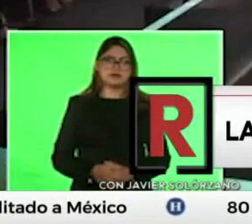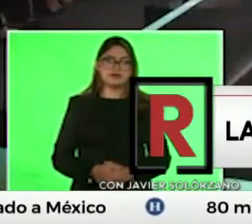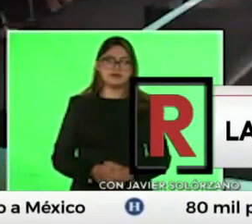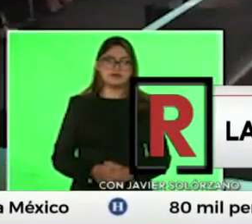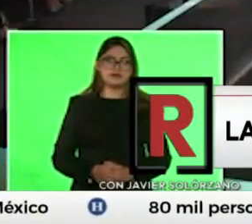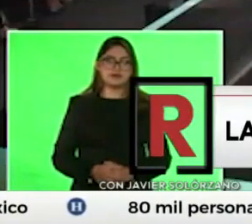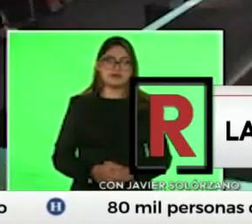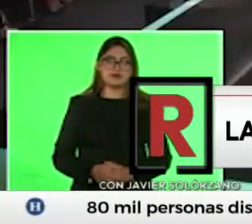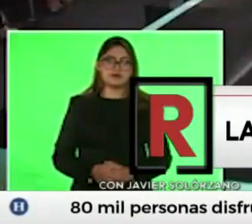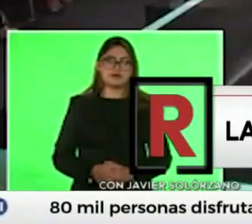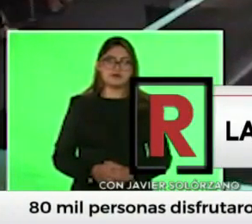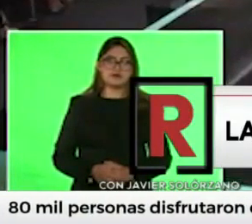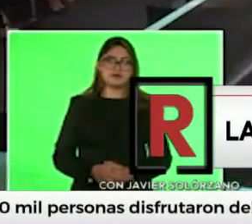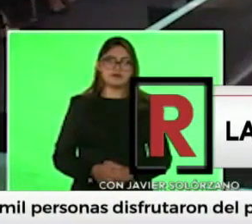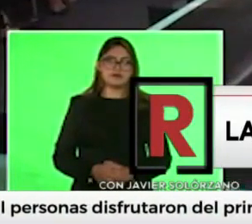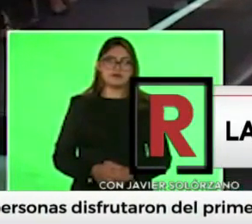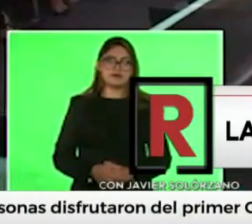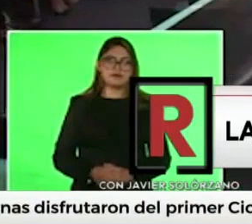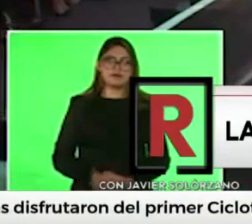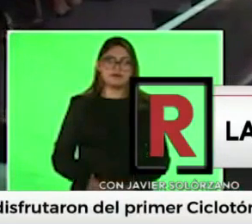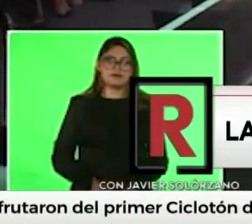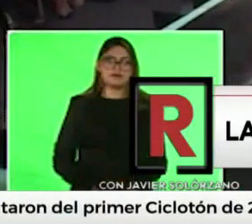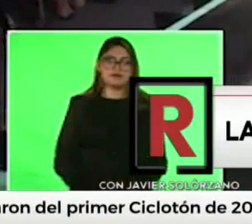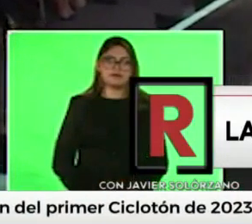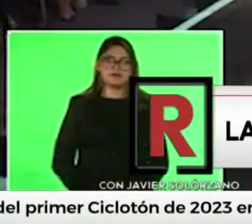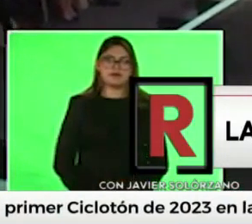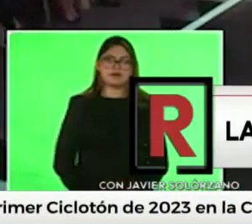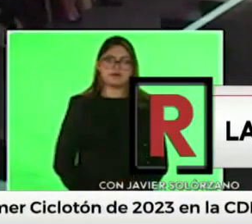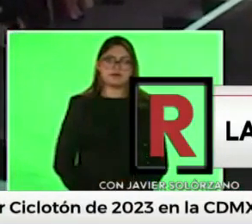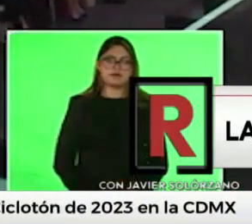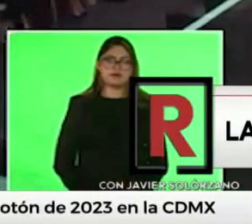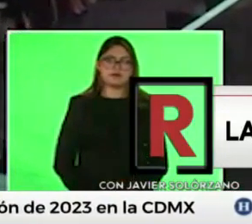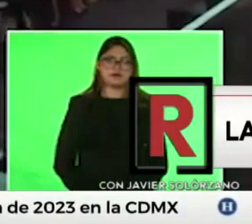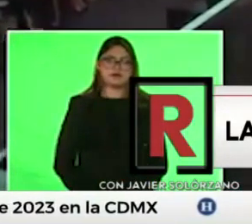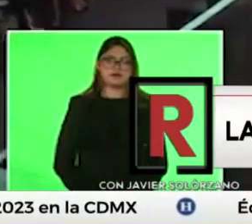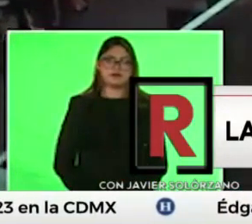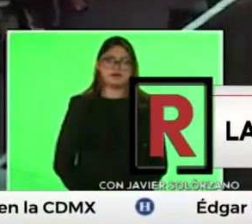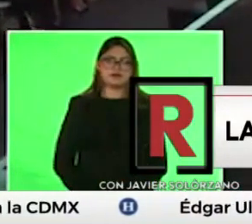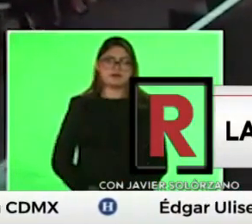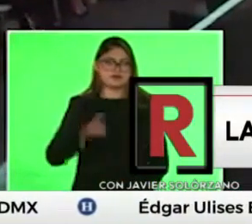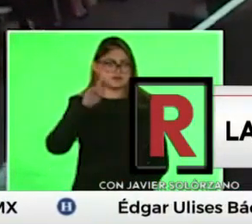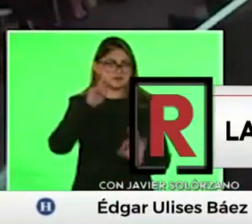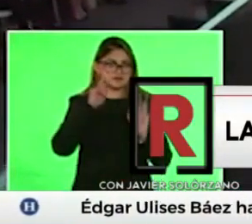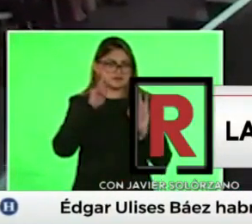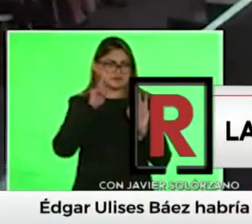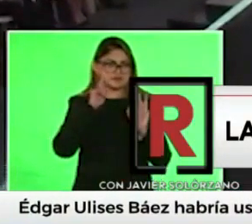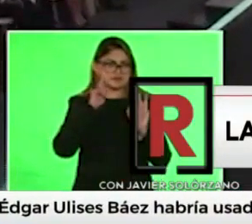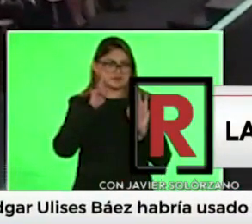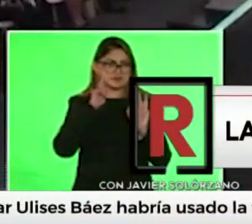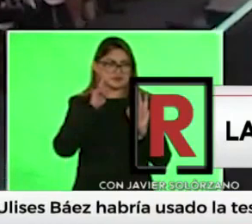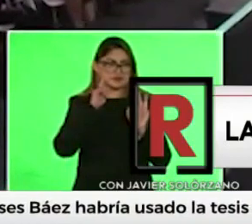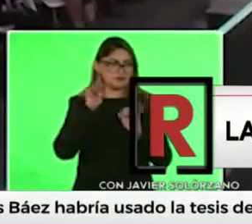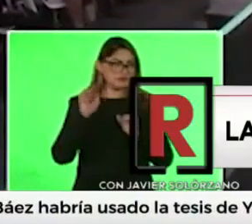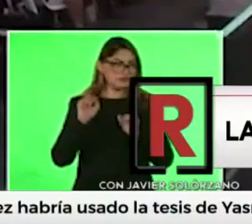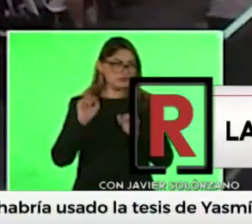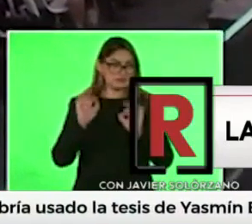horizontalmente. Para eso la plataforma, se pide que todo el mundo busque hacer redes y meta más gente, ¿no? Porque pues el reto es grande.